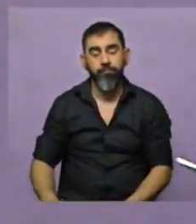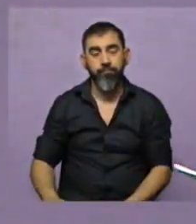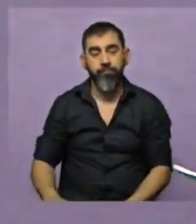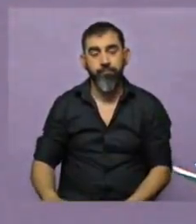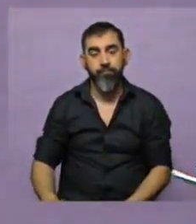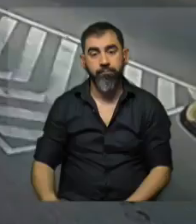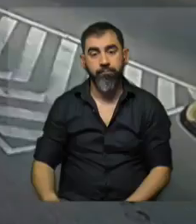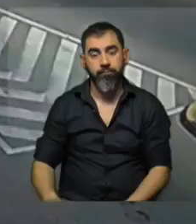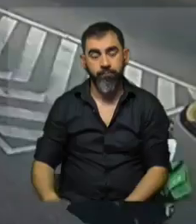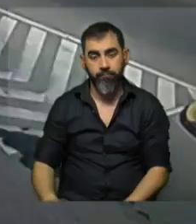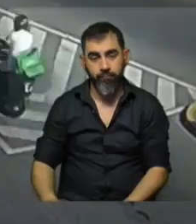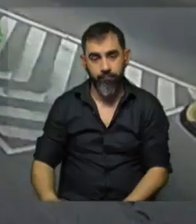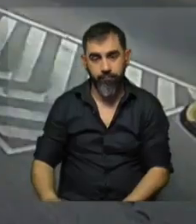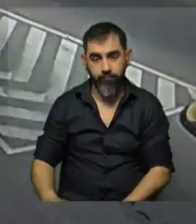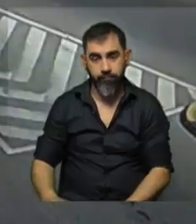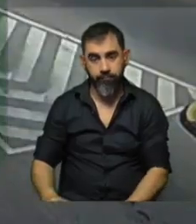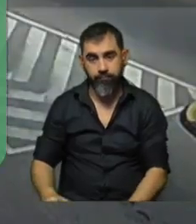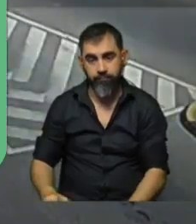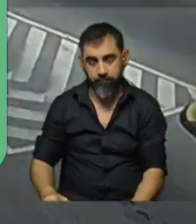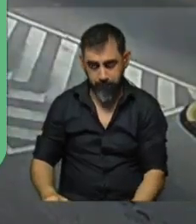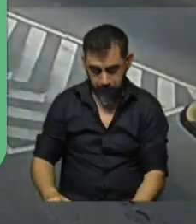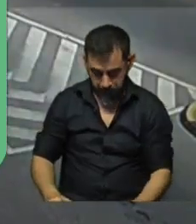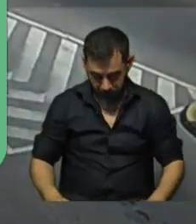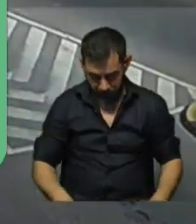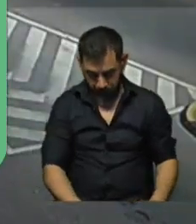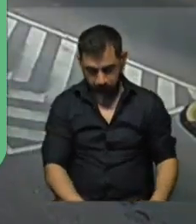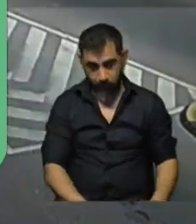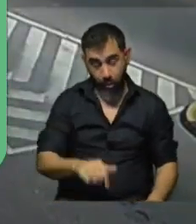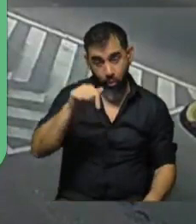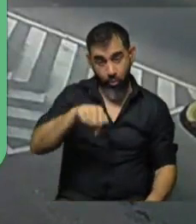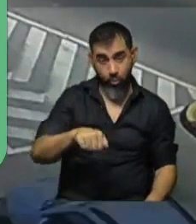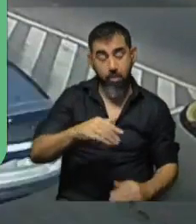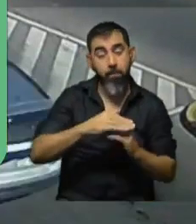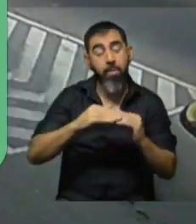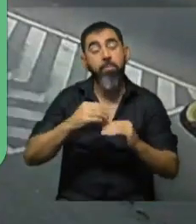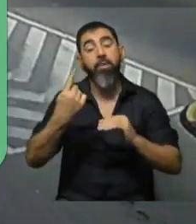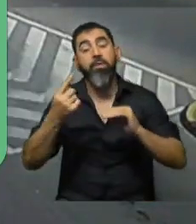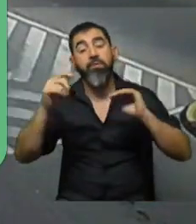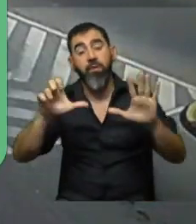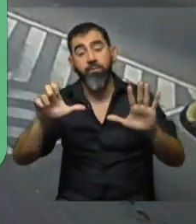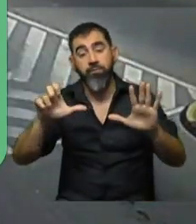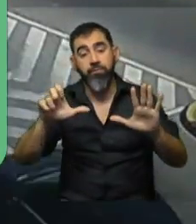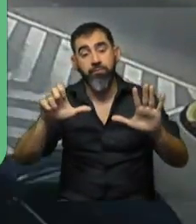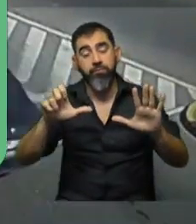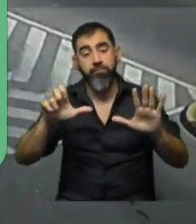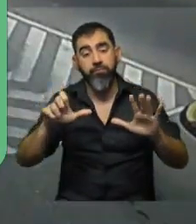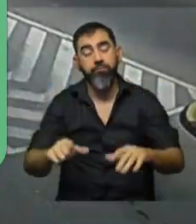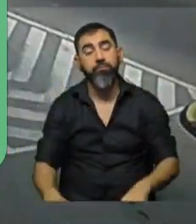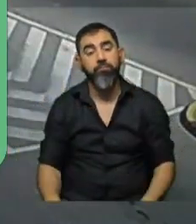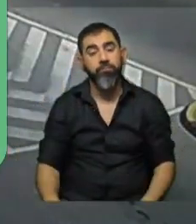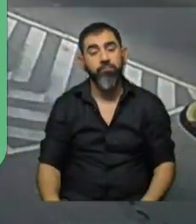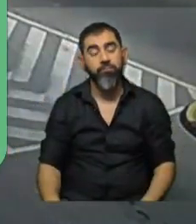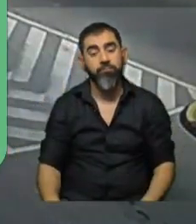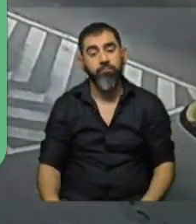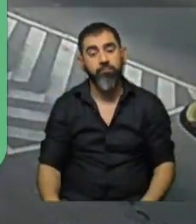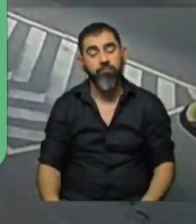Con una placa que nos va a poner el señor director amablemente, les cuento que hoy tuvimos una mínima de 16 grados que muchos de los